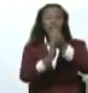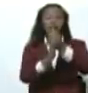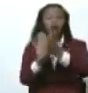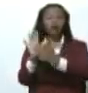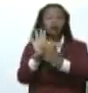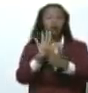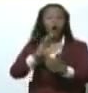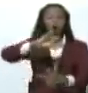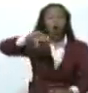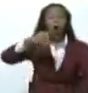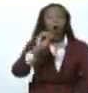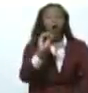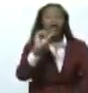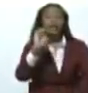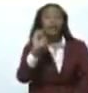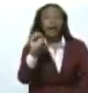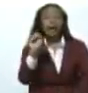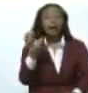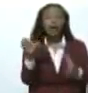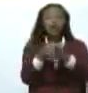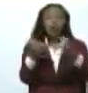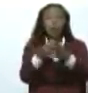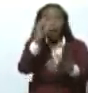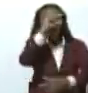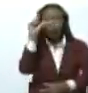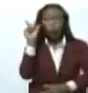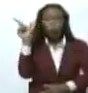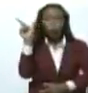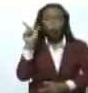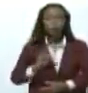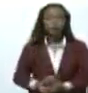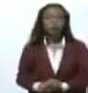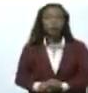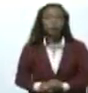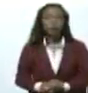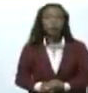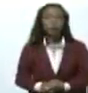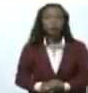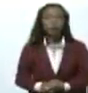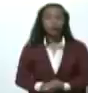Manuel Vázquez Aranguren, del Partido Socialista Unido de Venezuela.